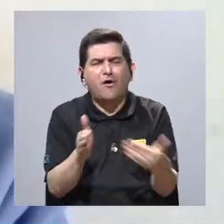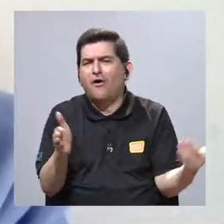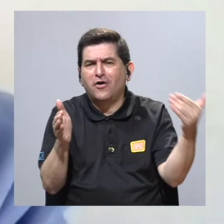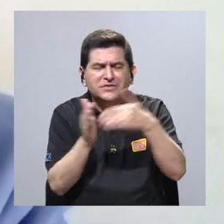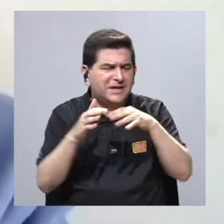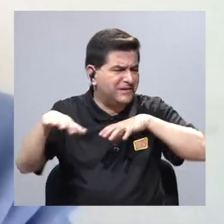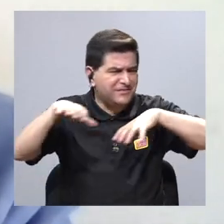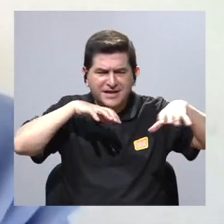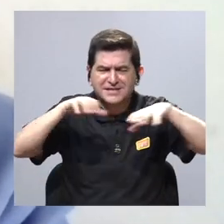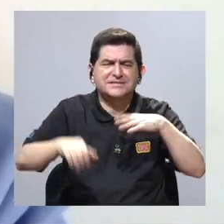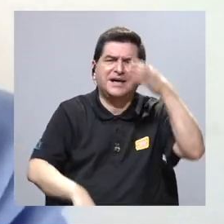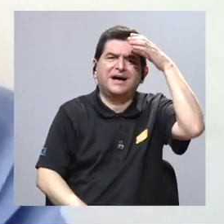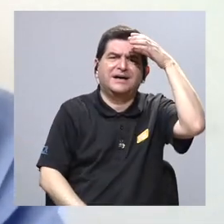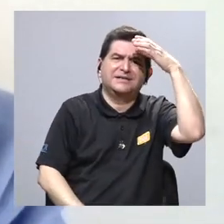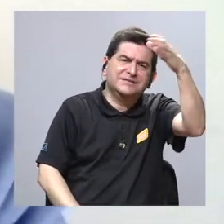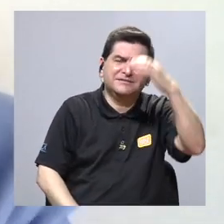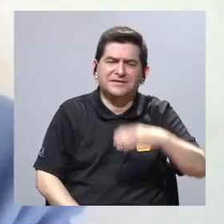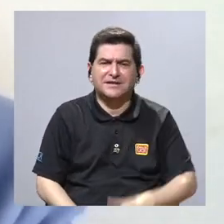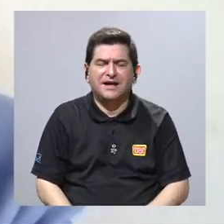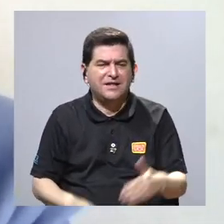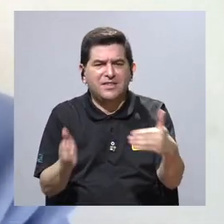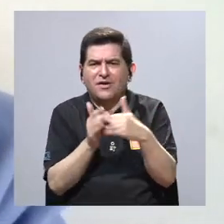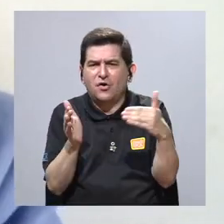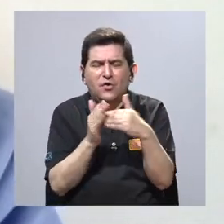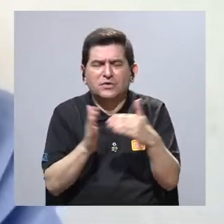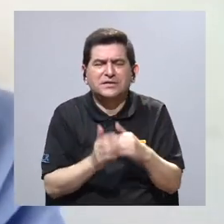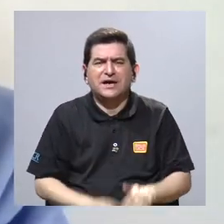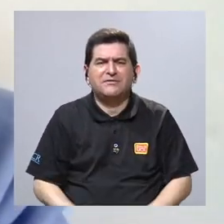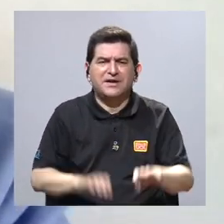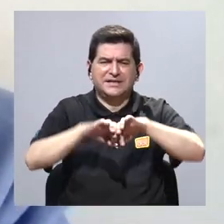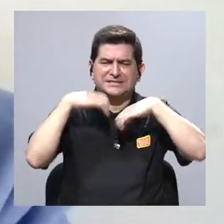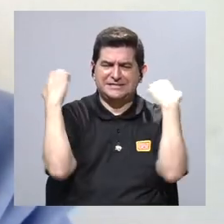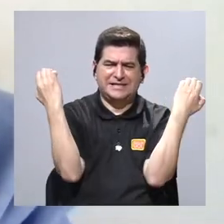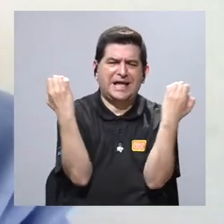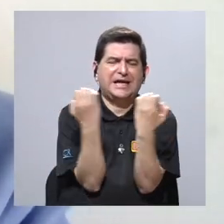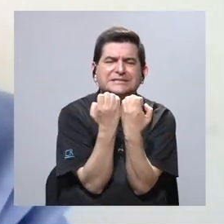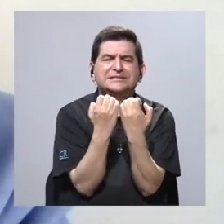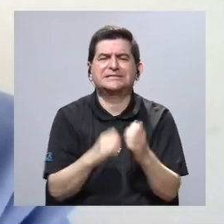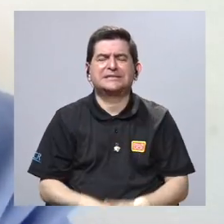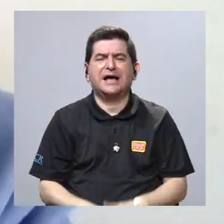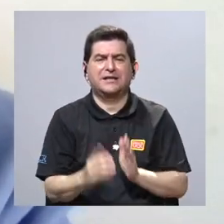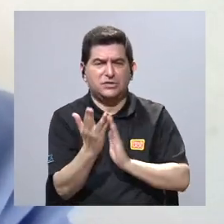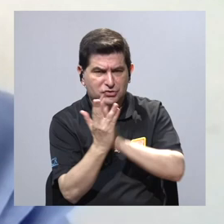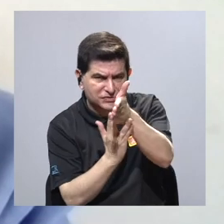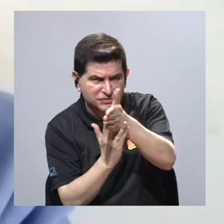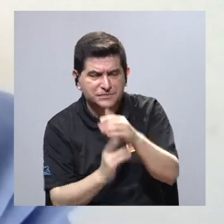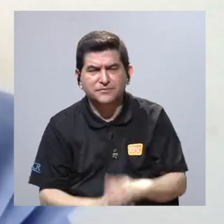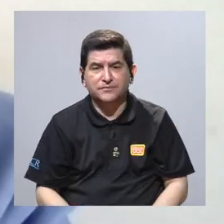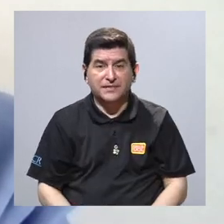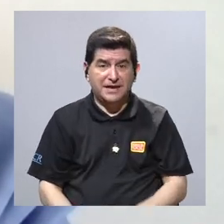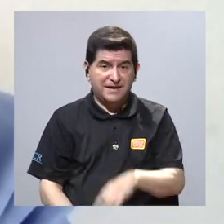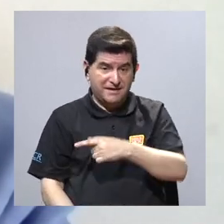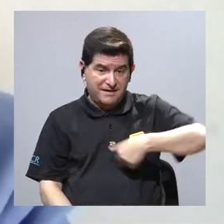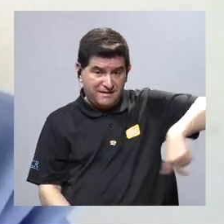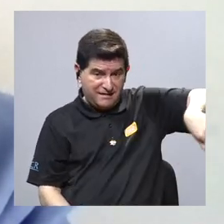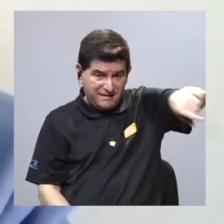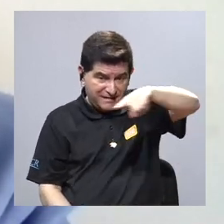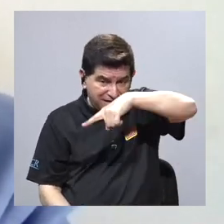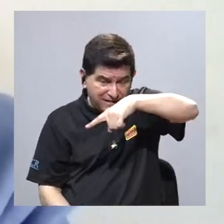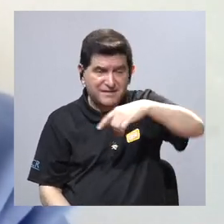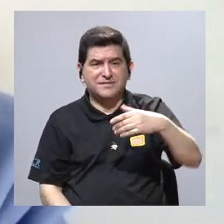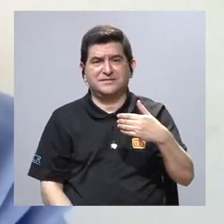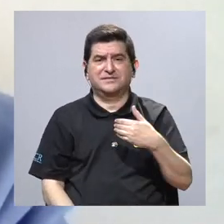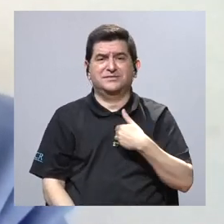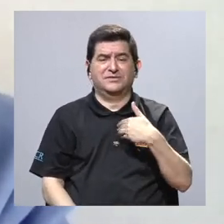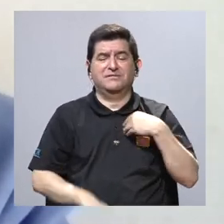las actividades culturales, que volvamos a abrir los estadios, etcétera. Y eso, digamos,